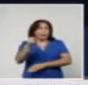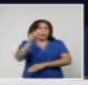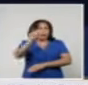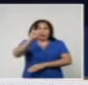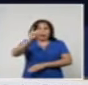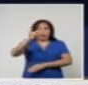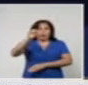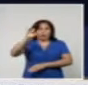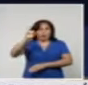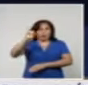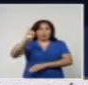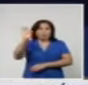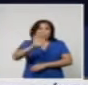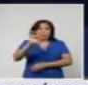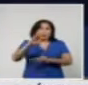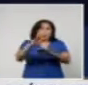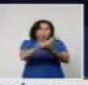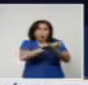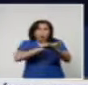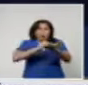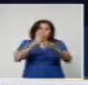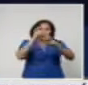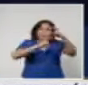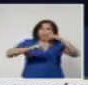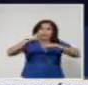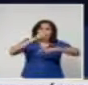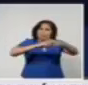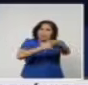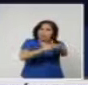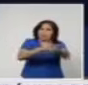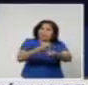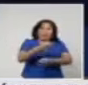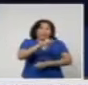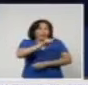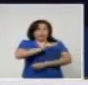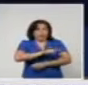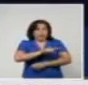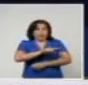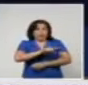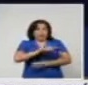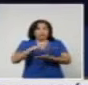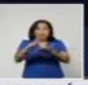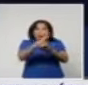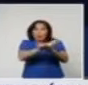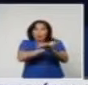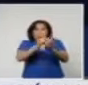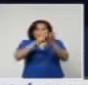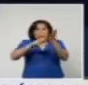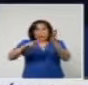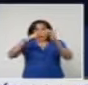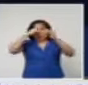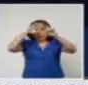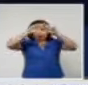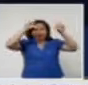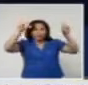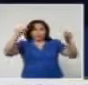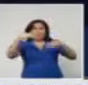0,97% de todas las muestras analizadas. Ayer, de todas las provincias se procesaron